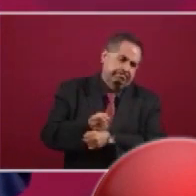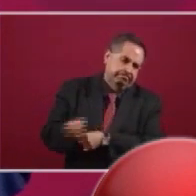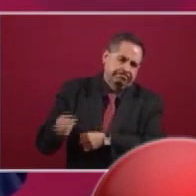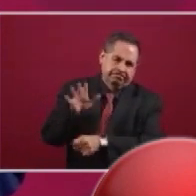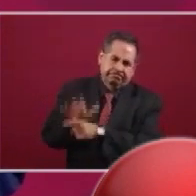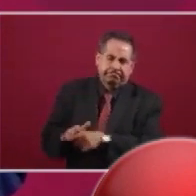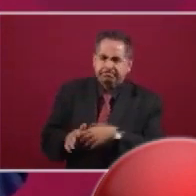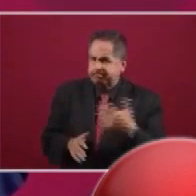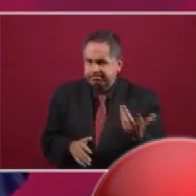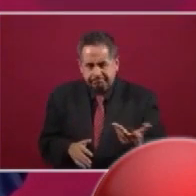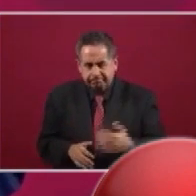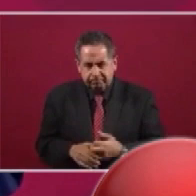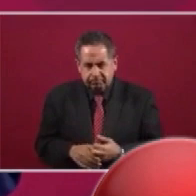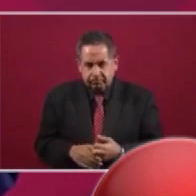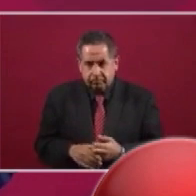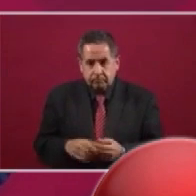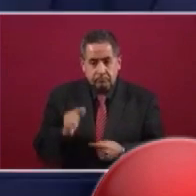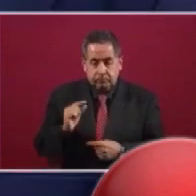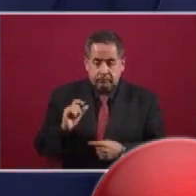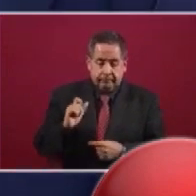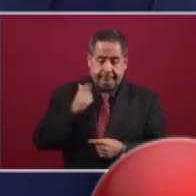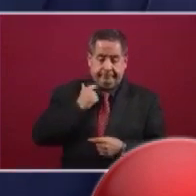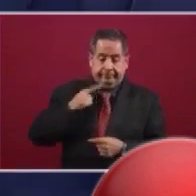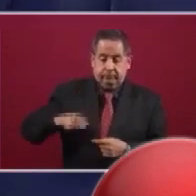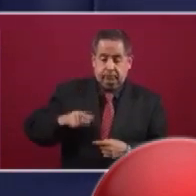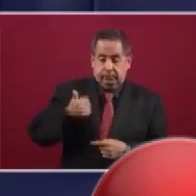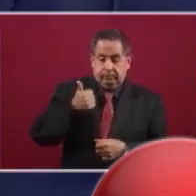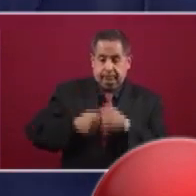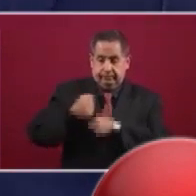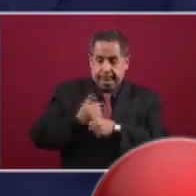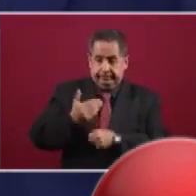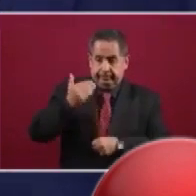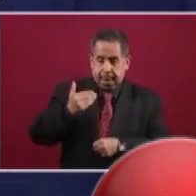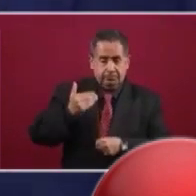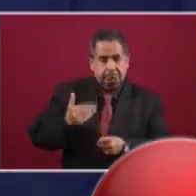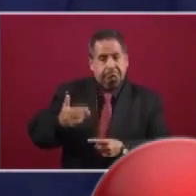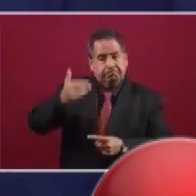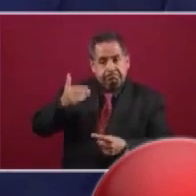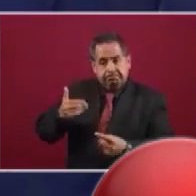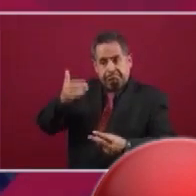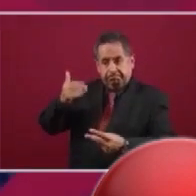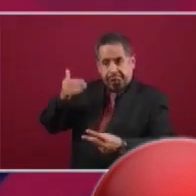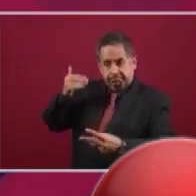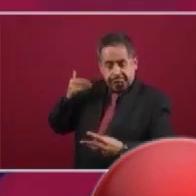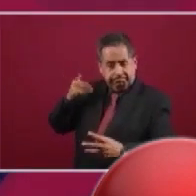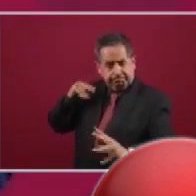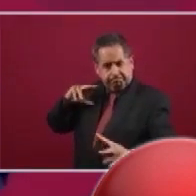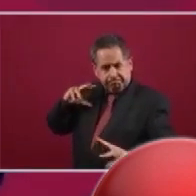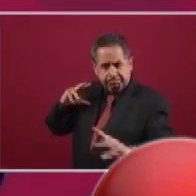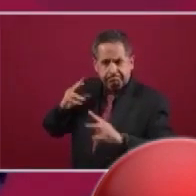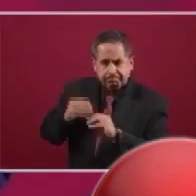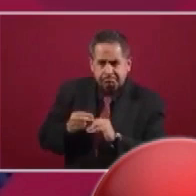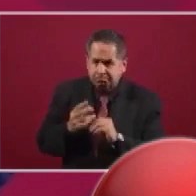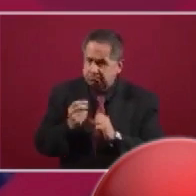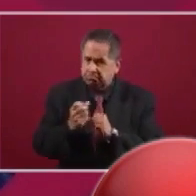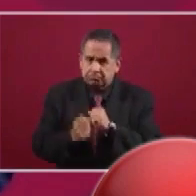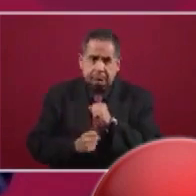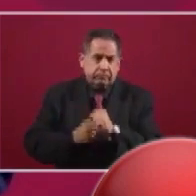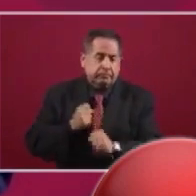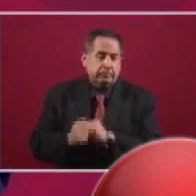no solo del pasado gobierno, más atrás, que eso tardó,